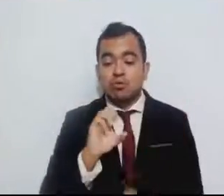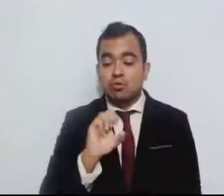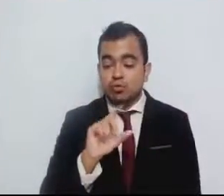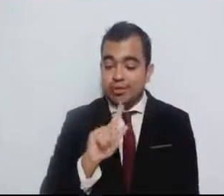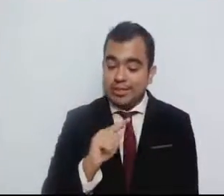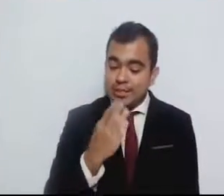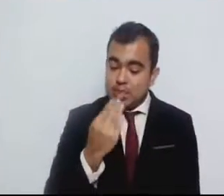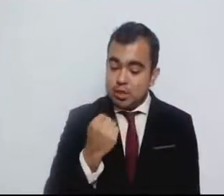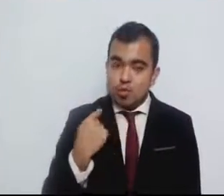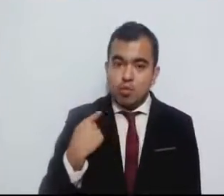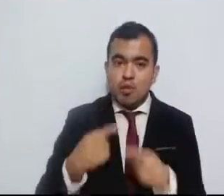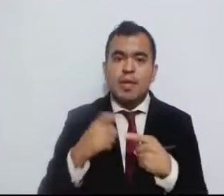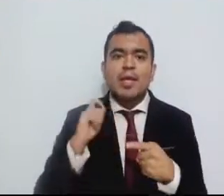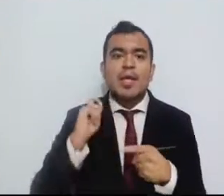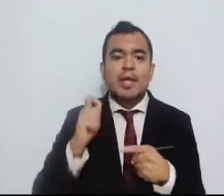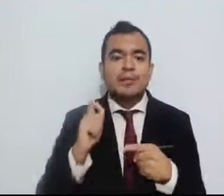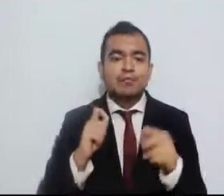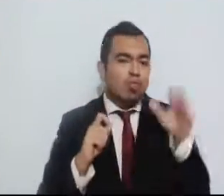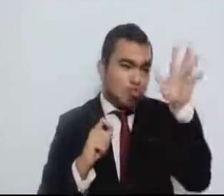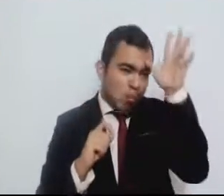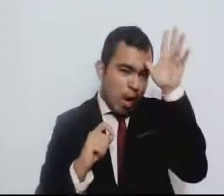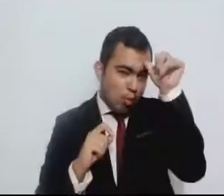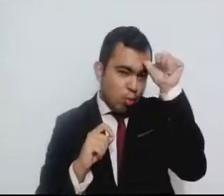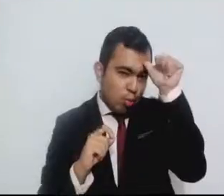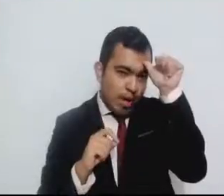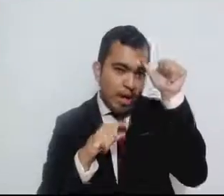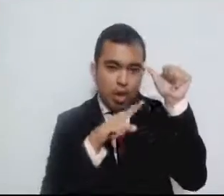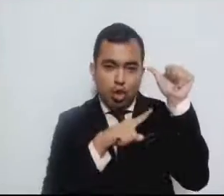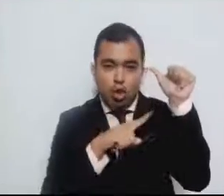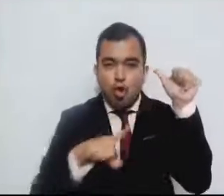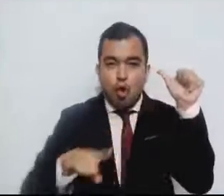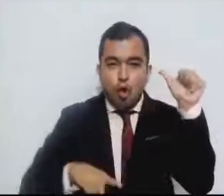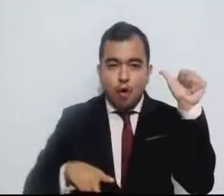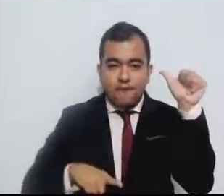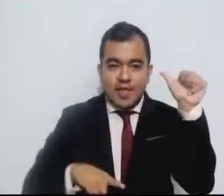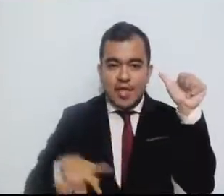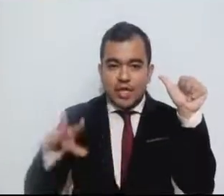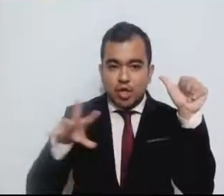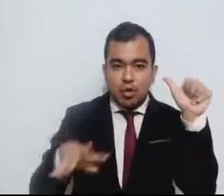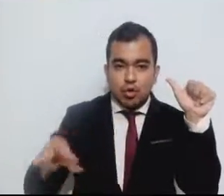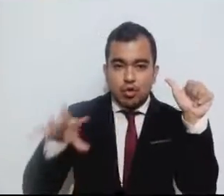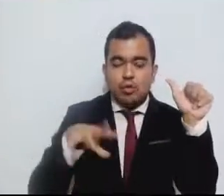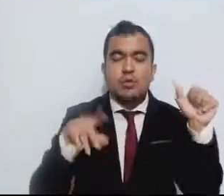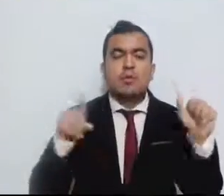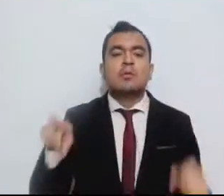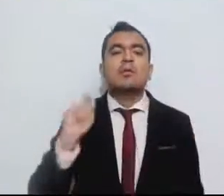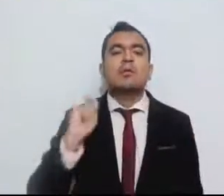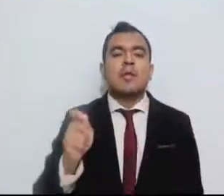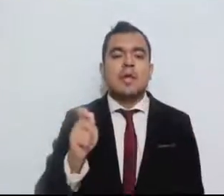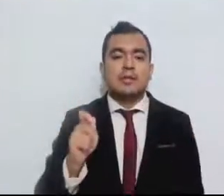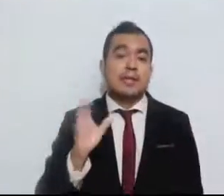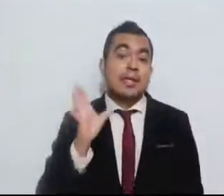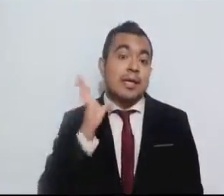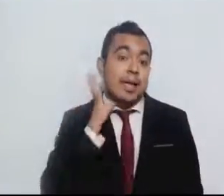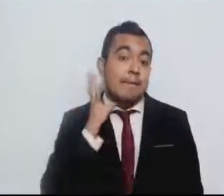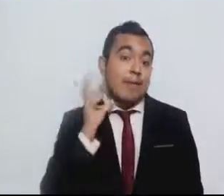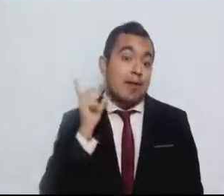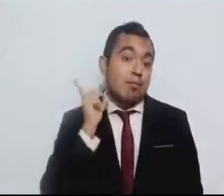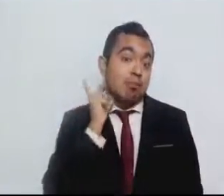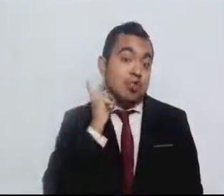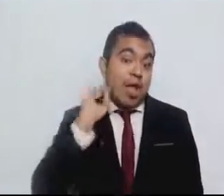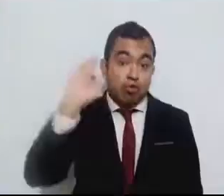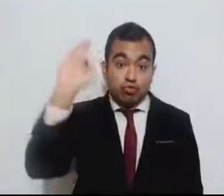de izquierda, la primera coalición de izquierda en la Cámara Federal, justamente emitió la